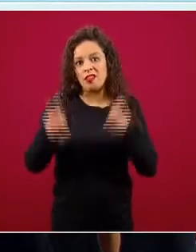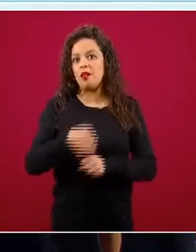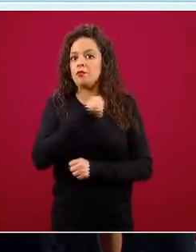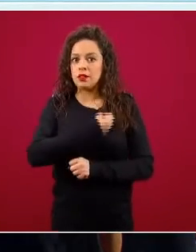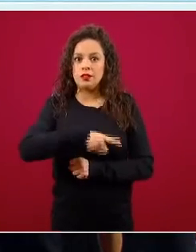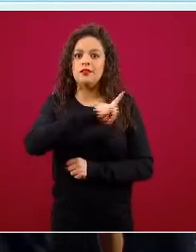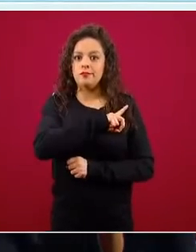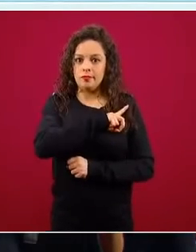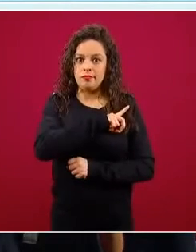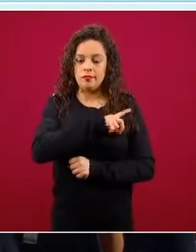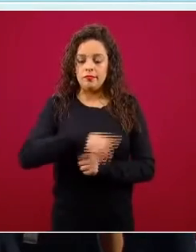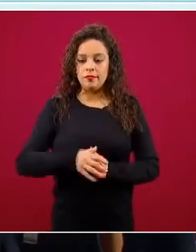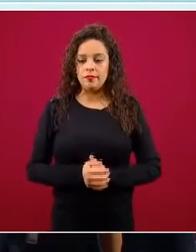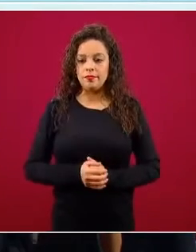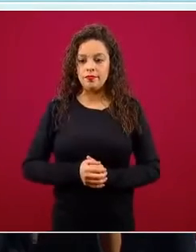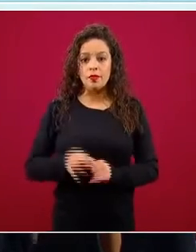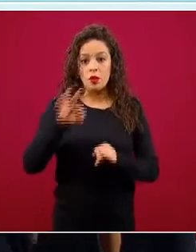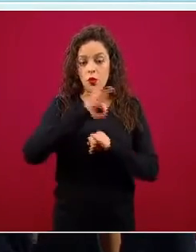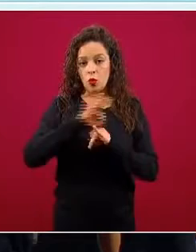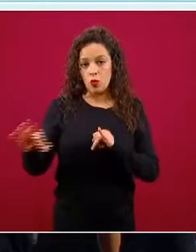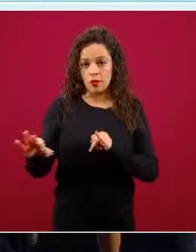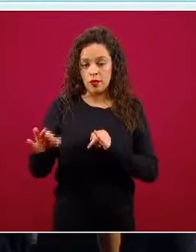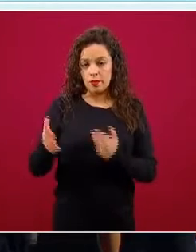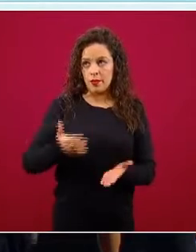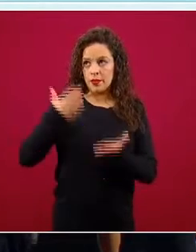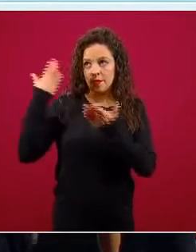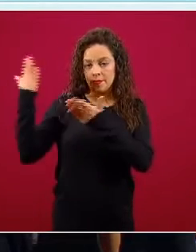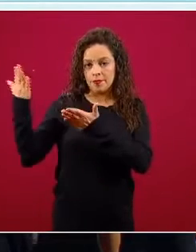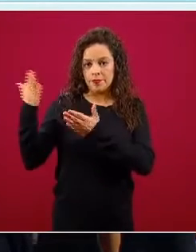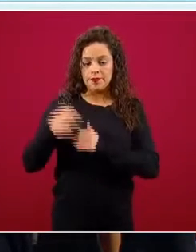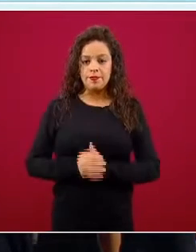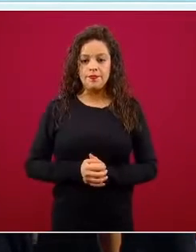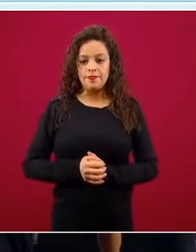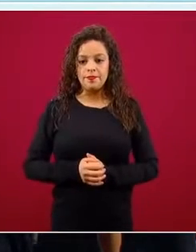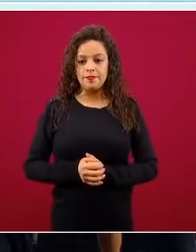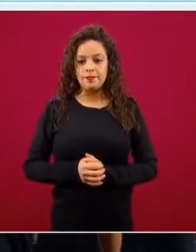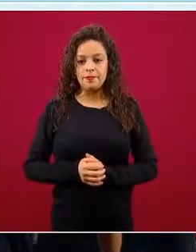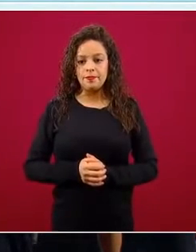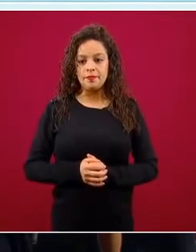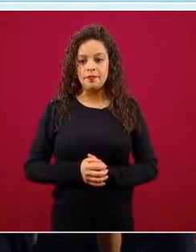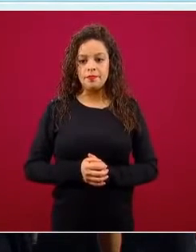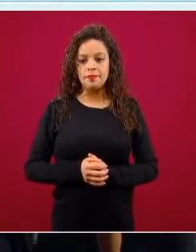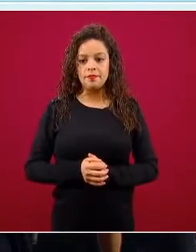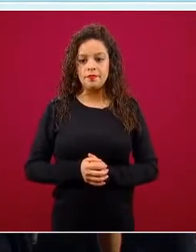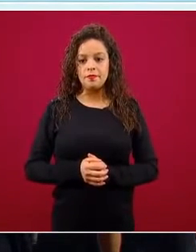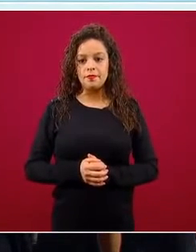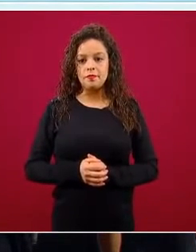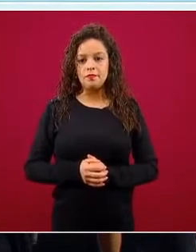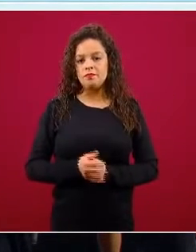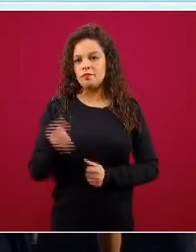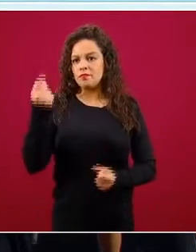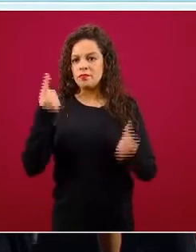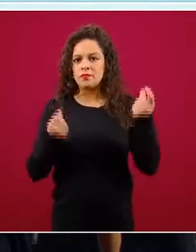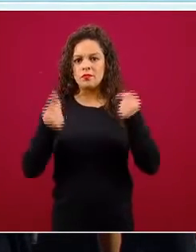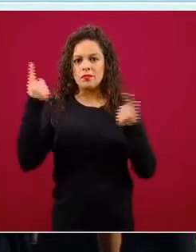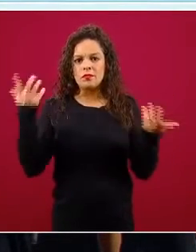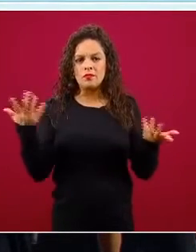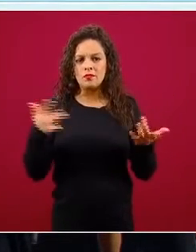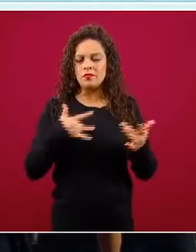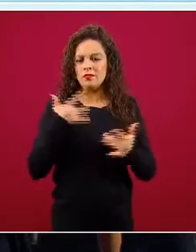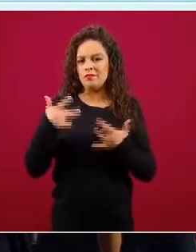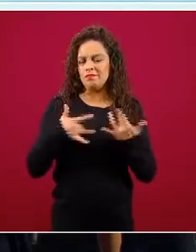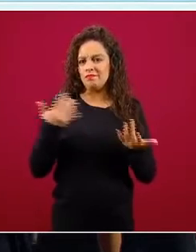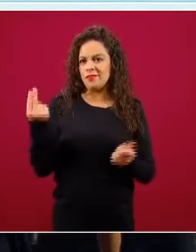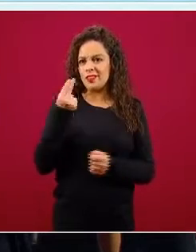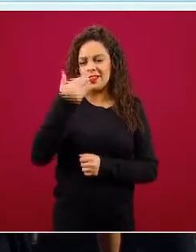última es lo siguiente. Ha habido inquietud de este tema de los casos de COVID